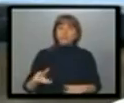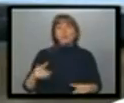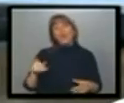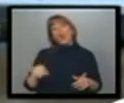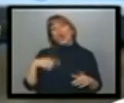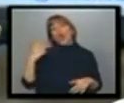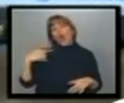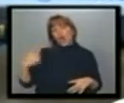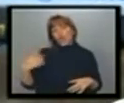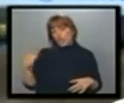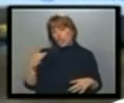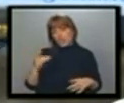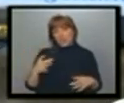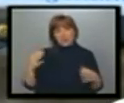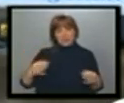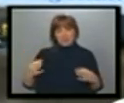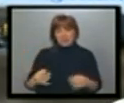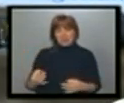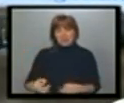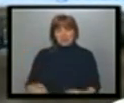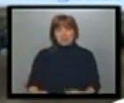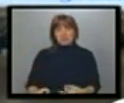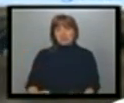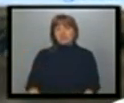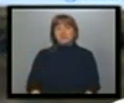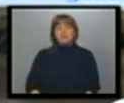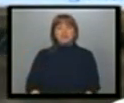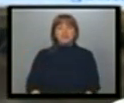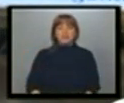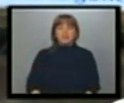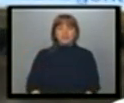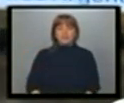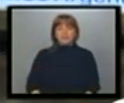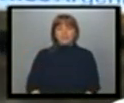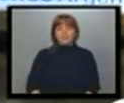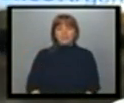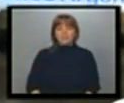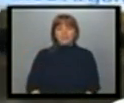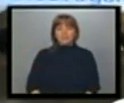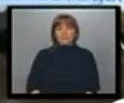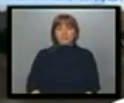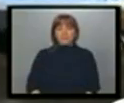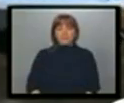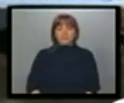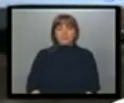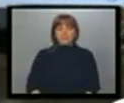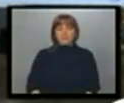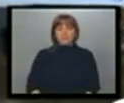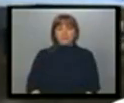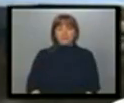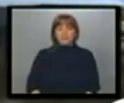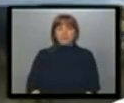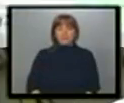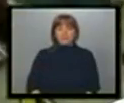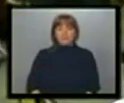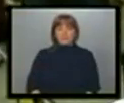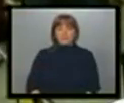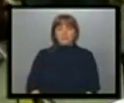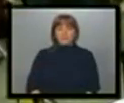que es fluido en Belgrano Sur, Mitre, San Martín, Sarmiento, Roca y Urquiza.